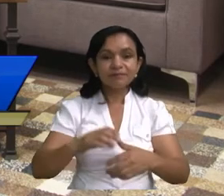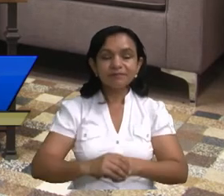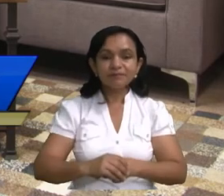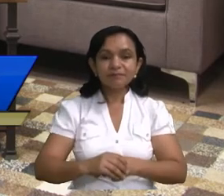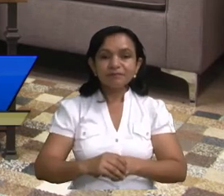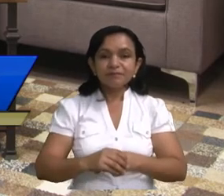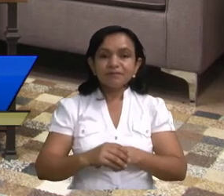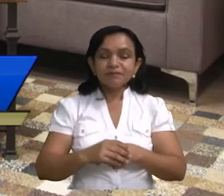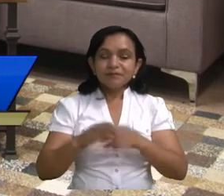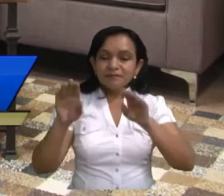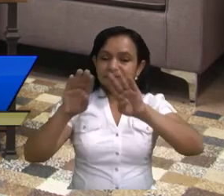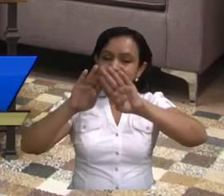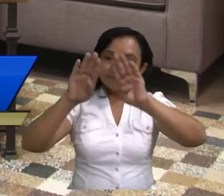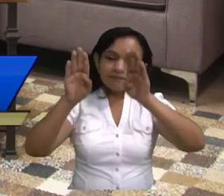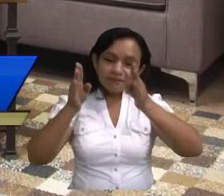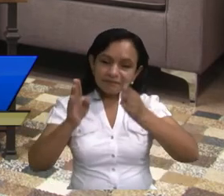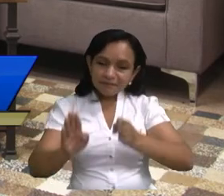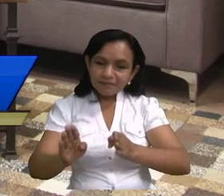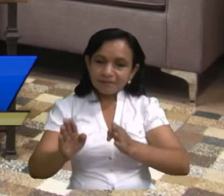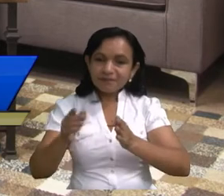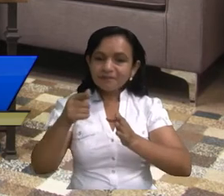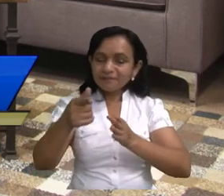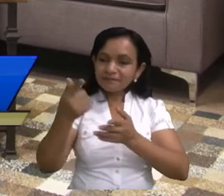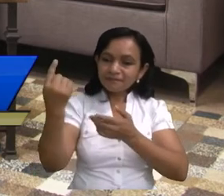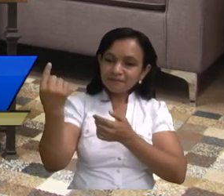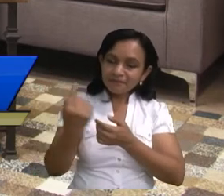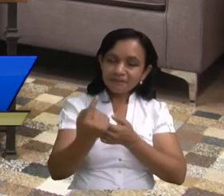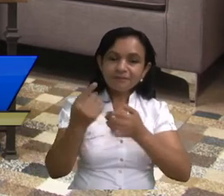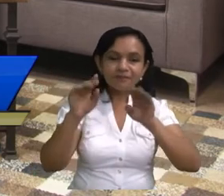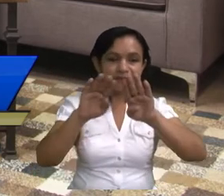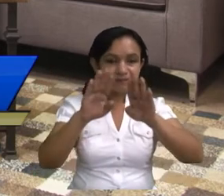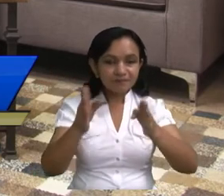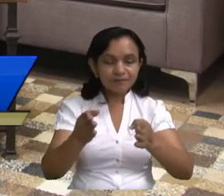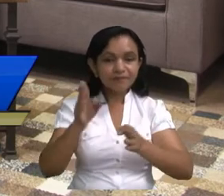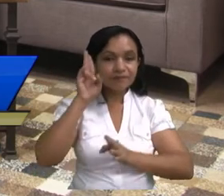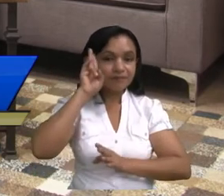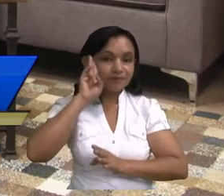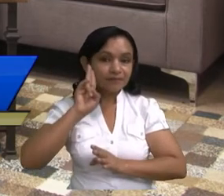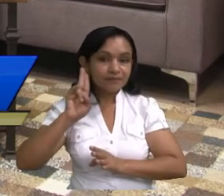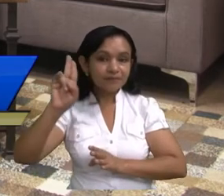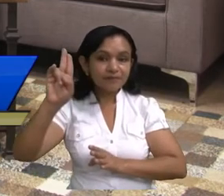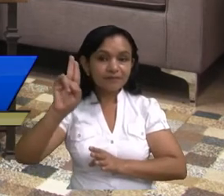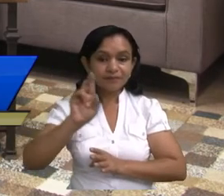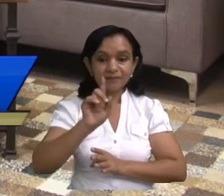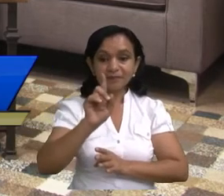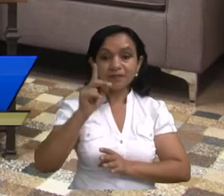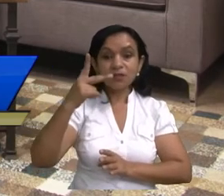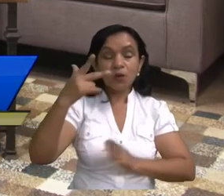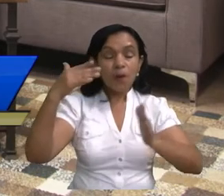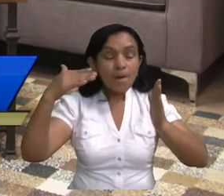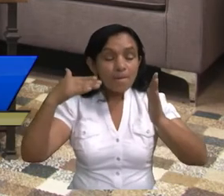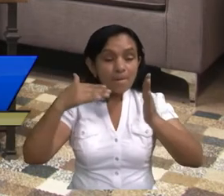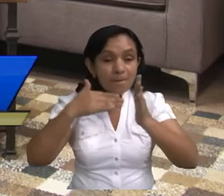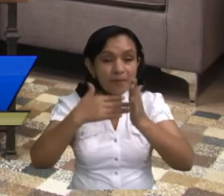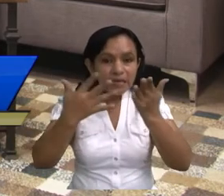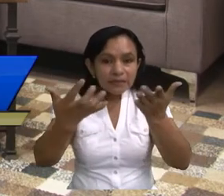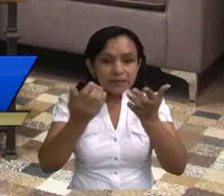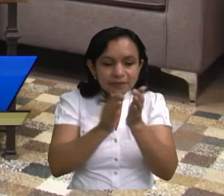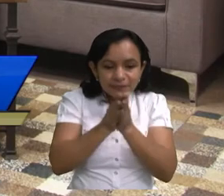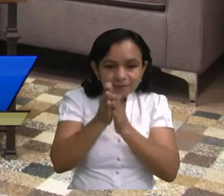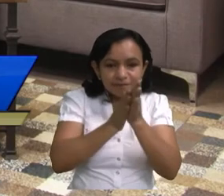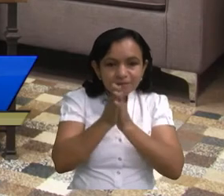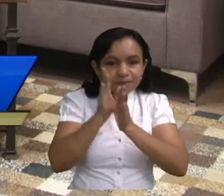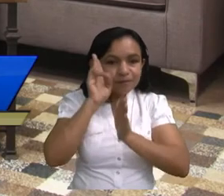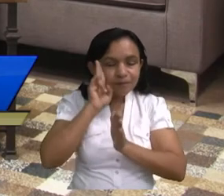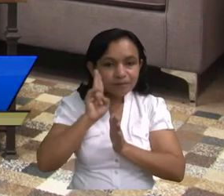Ramona, pues aprovechando su oportunidad y su compañía, la UNAM Managua, ¿no? 18.000 aspirantes. Pero